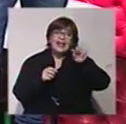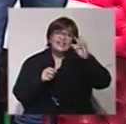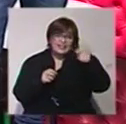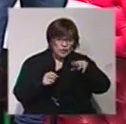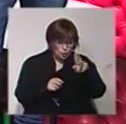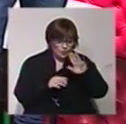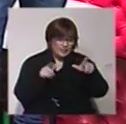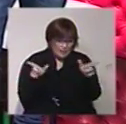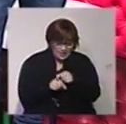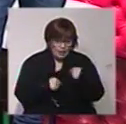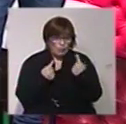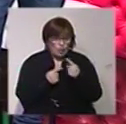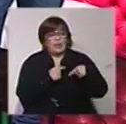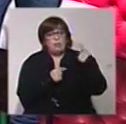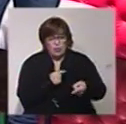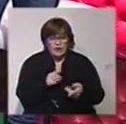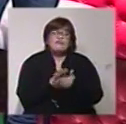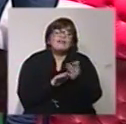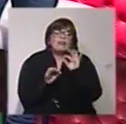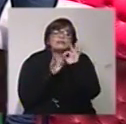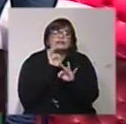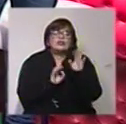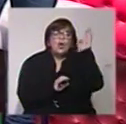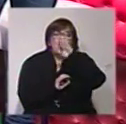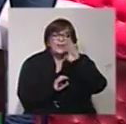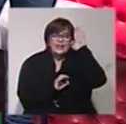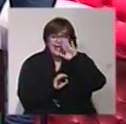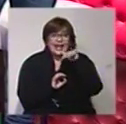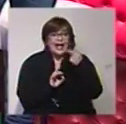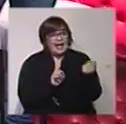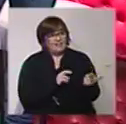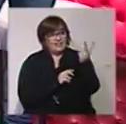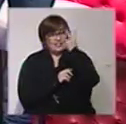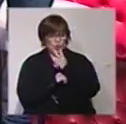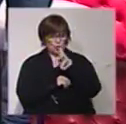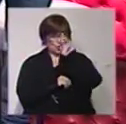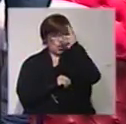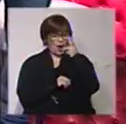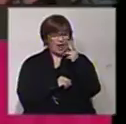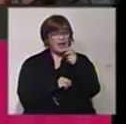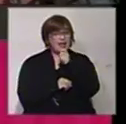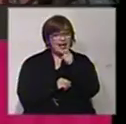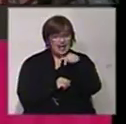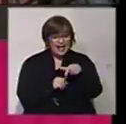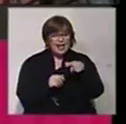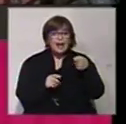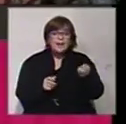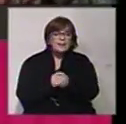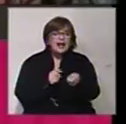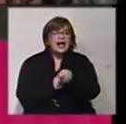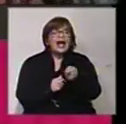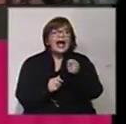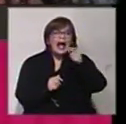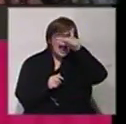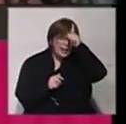a continuación a las 10 de la noche. Vamos a hacer un breve homenaje. Y Anthony Bourdain, cuando estuvo en Uruguay con su programa, estuvo en la parrilla del alemán, pidió que quería